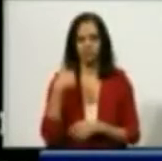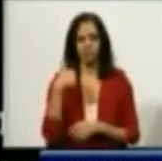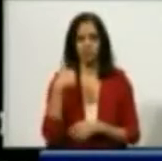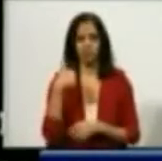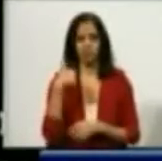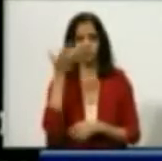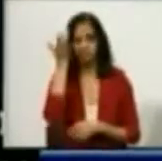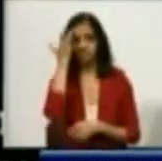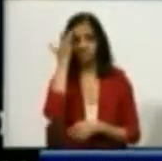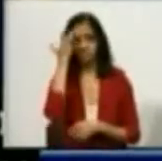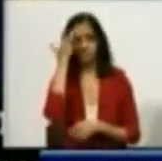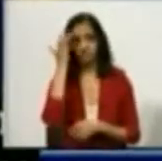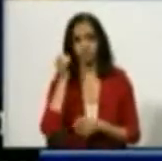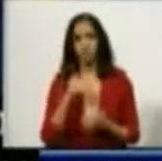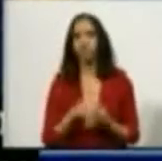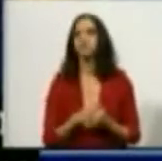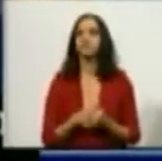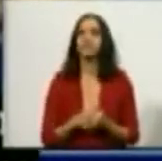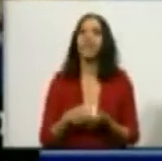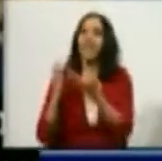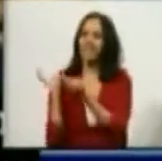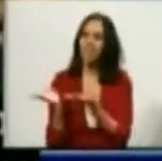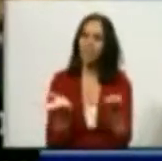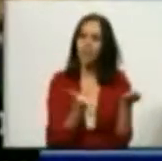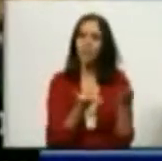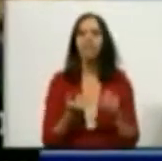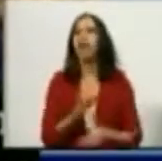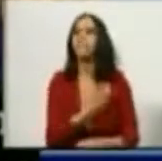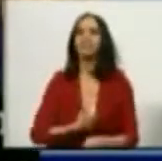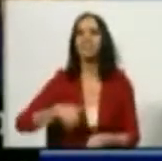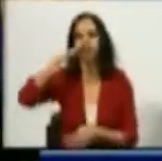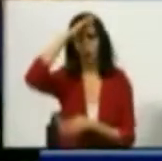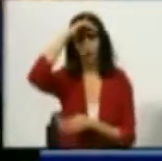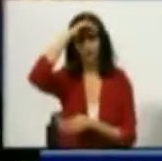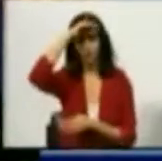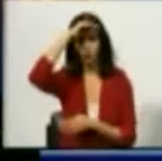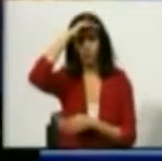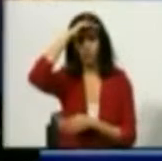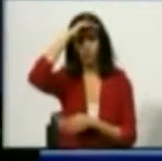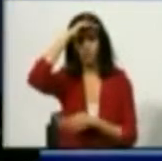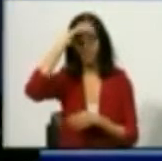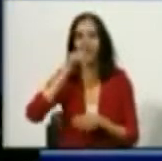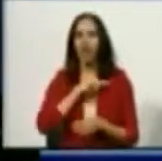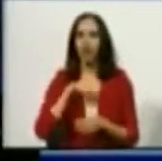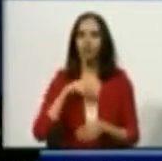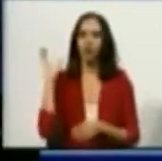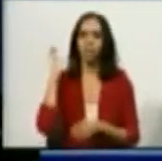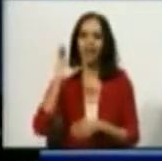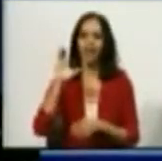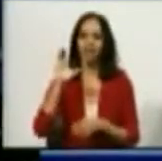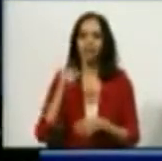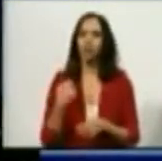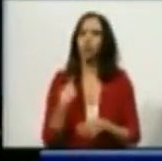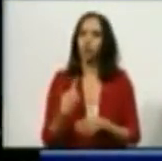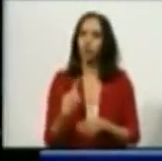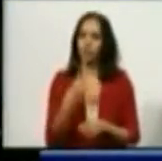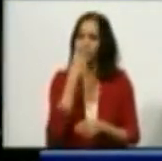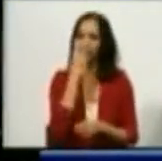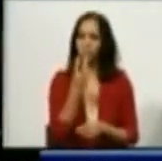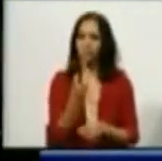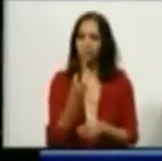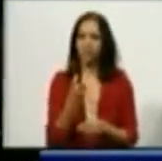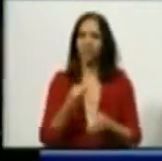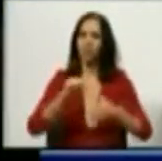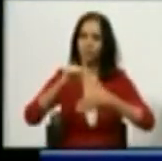dio la bienvenida al presidente Donald Trump a nuestro país en su primer visita América